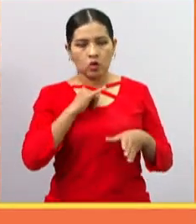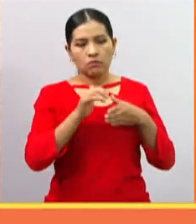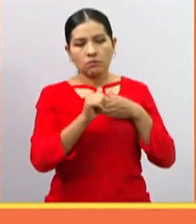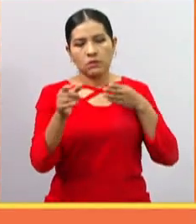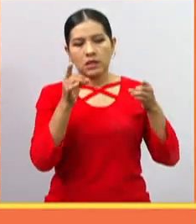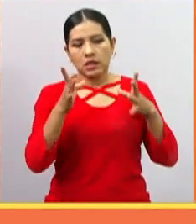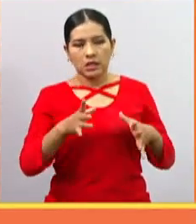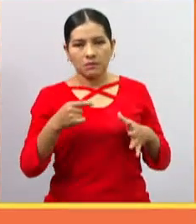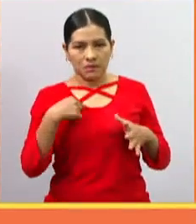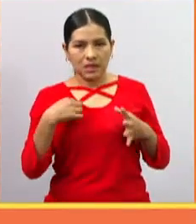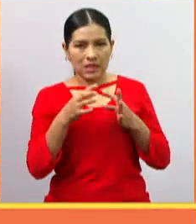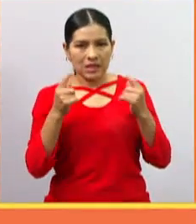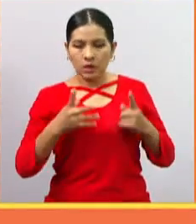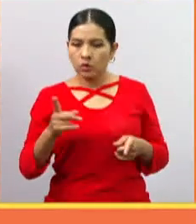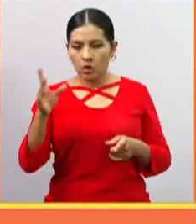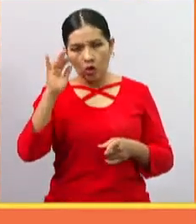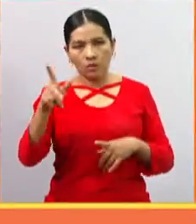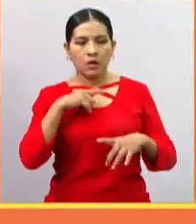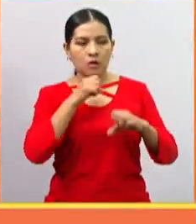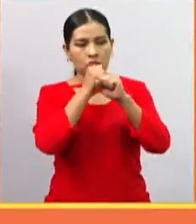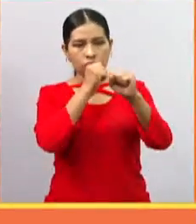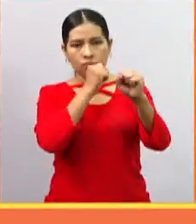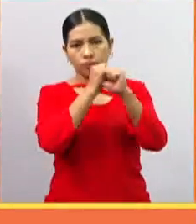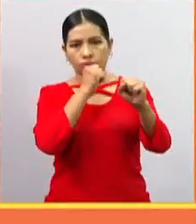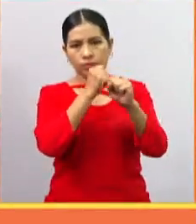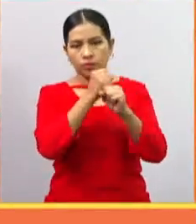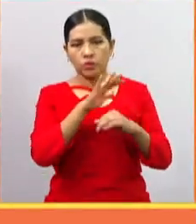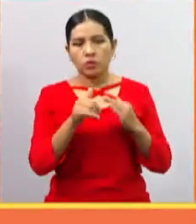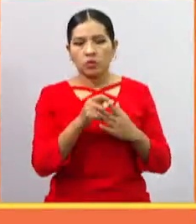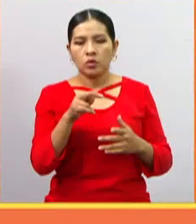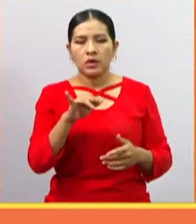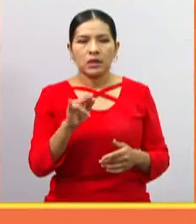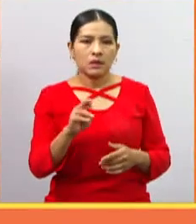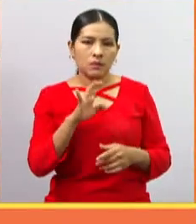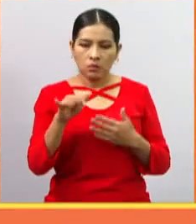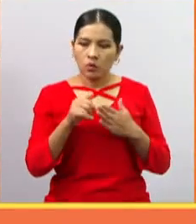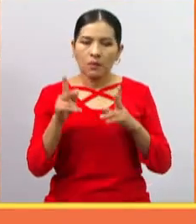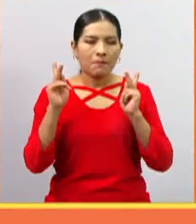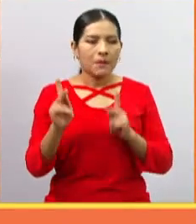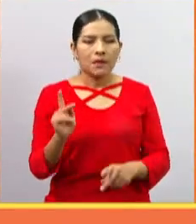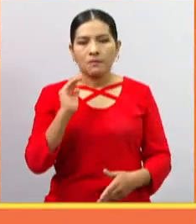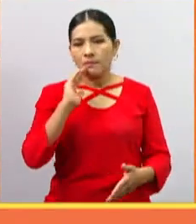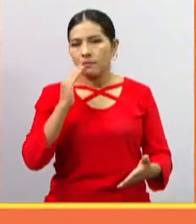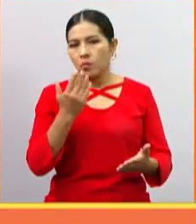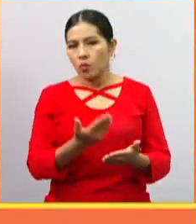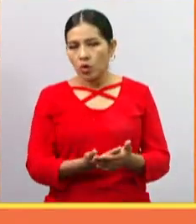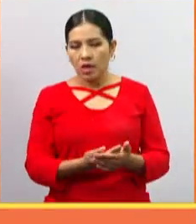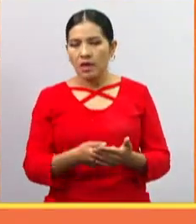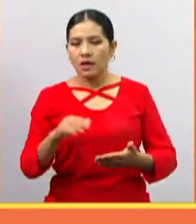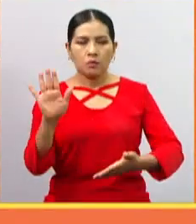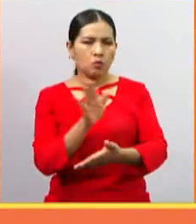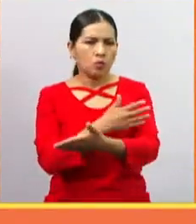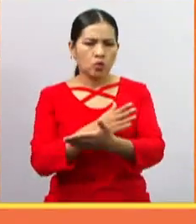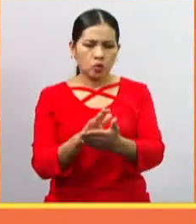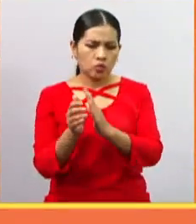el trombonista de la orquesta. Una extraordinaria persona, un extraordinario músico,